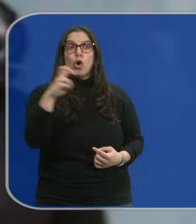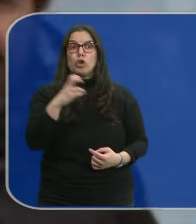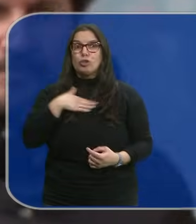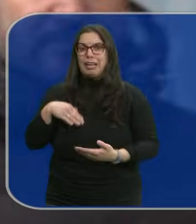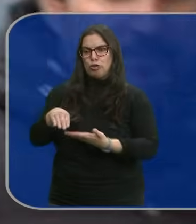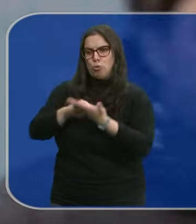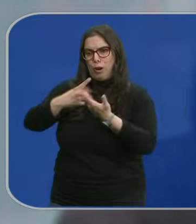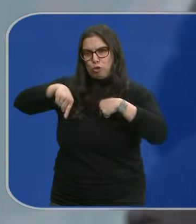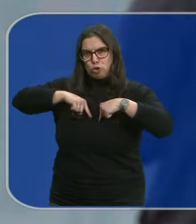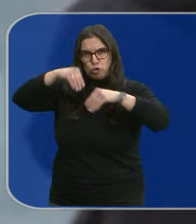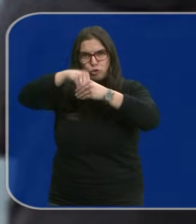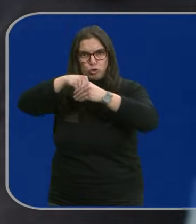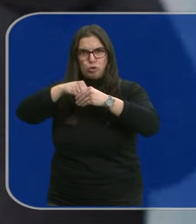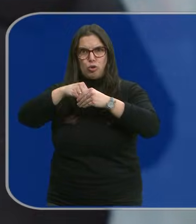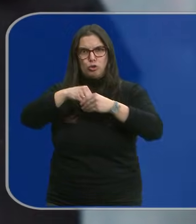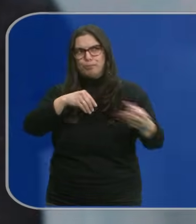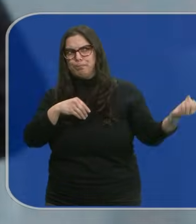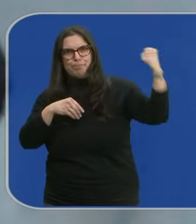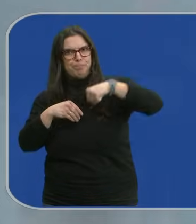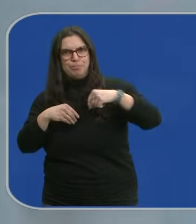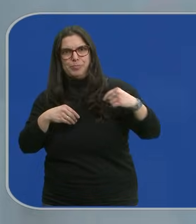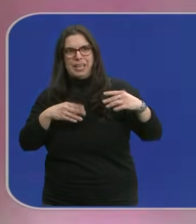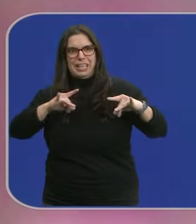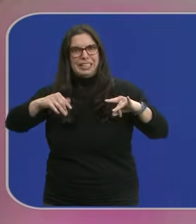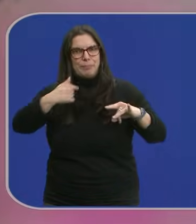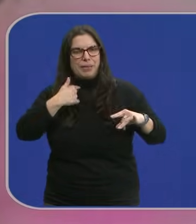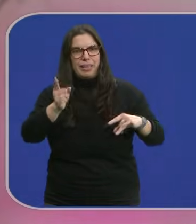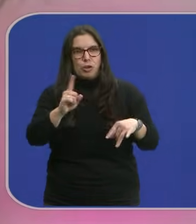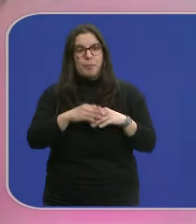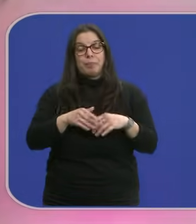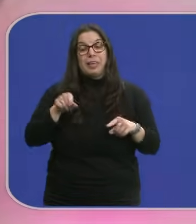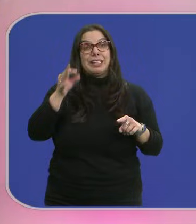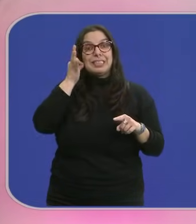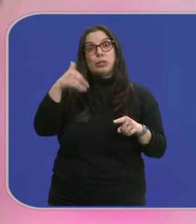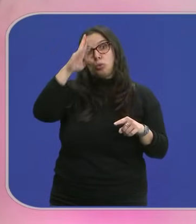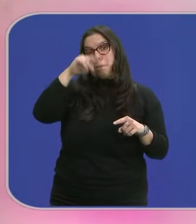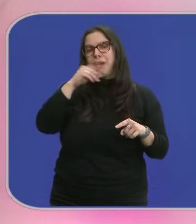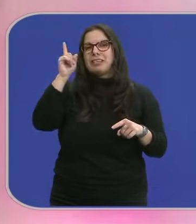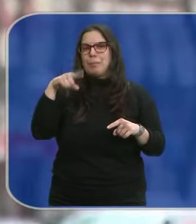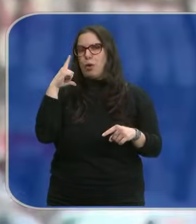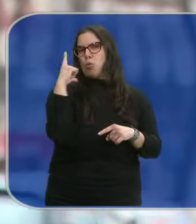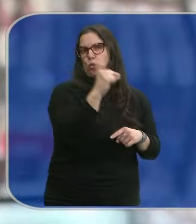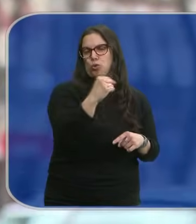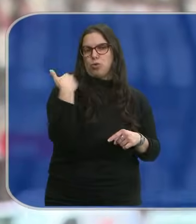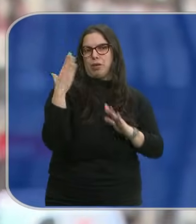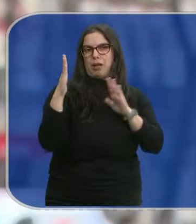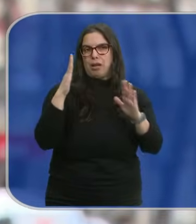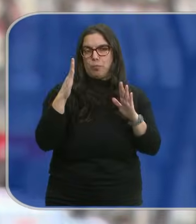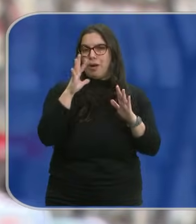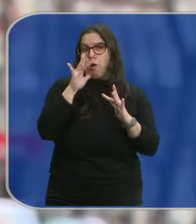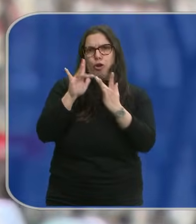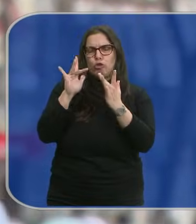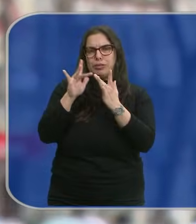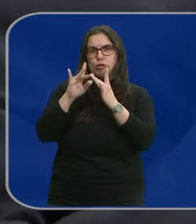solucionar esto nosotros y no perder nuestra tierra. El padre de Yasmín también huyó de los ayatolás. Con las